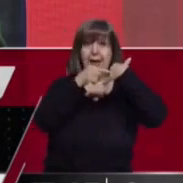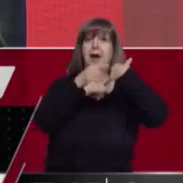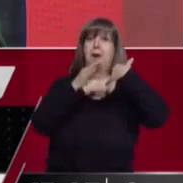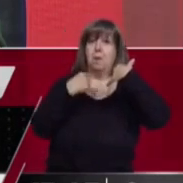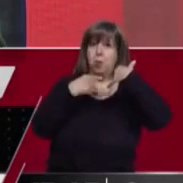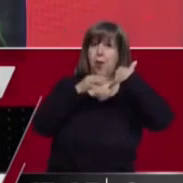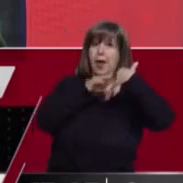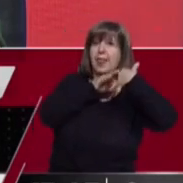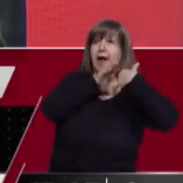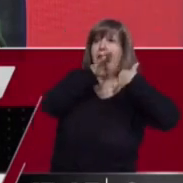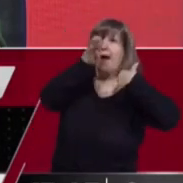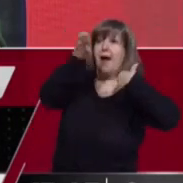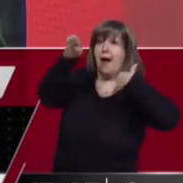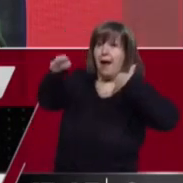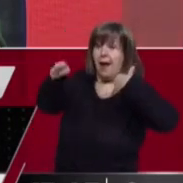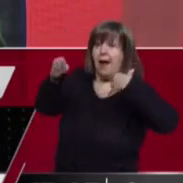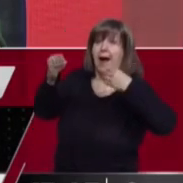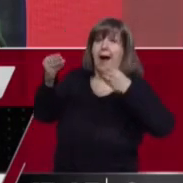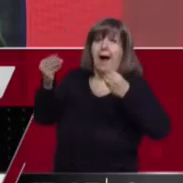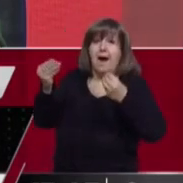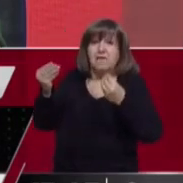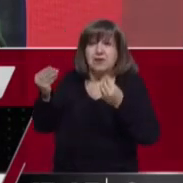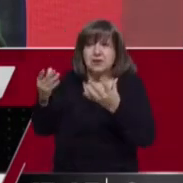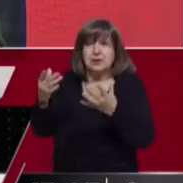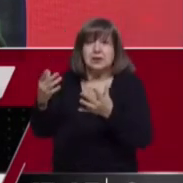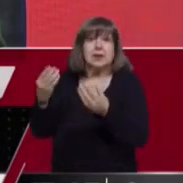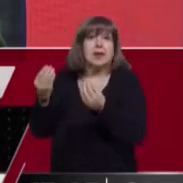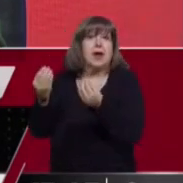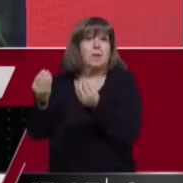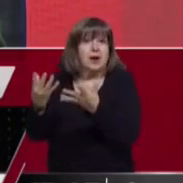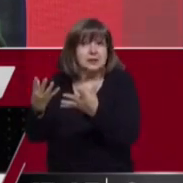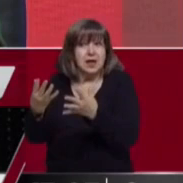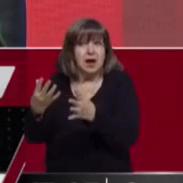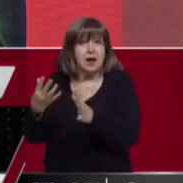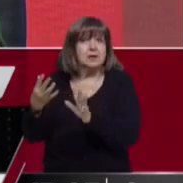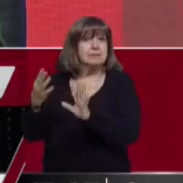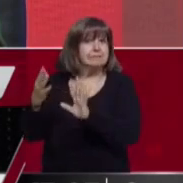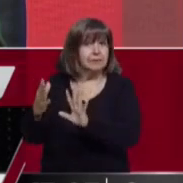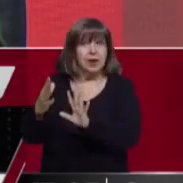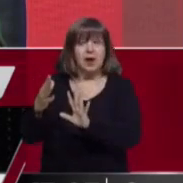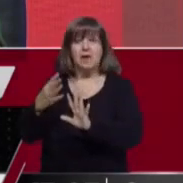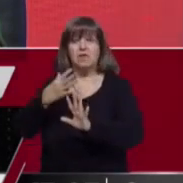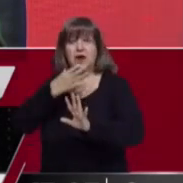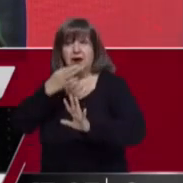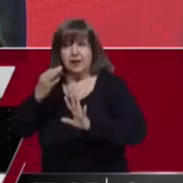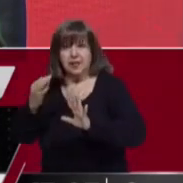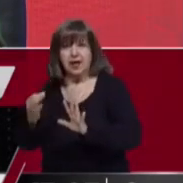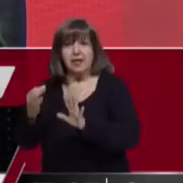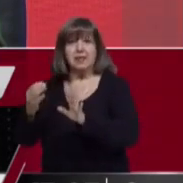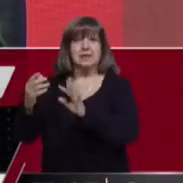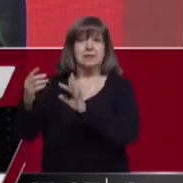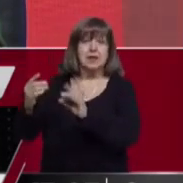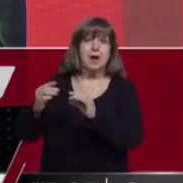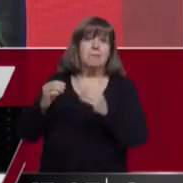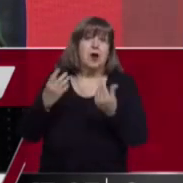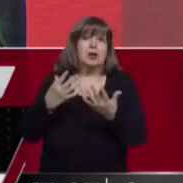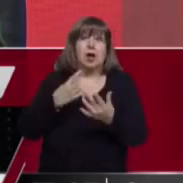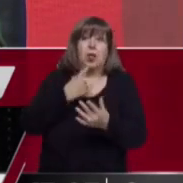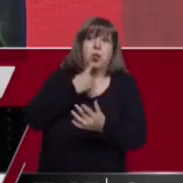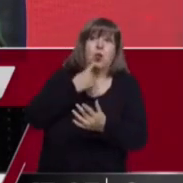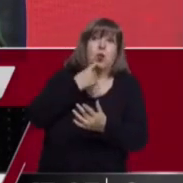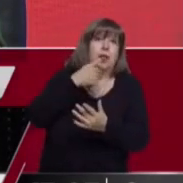ser orientado y posteriormente va a ser derivado a alguna institución y por ahí, si no tiene algunos elementos de